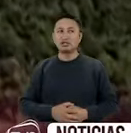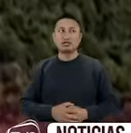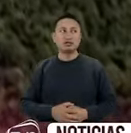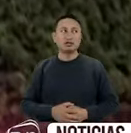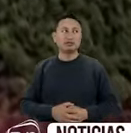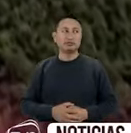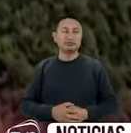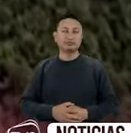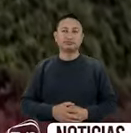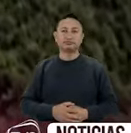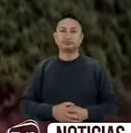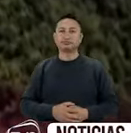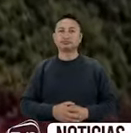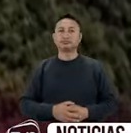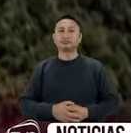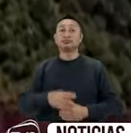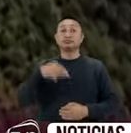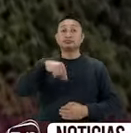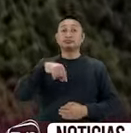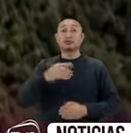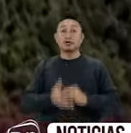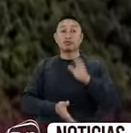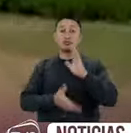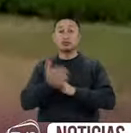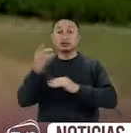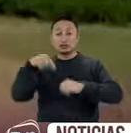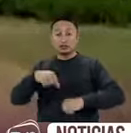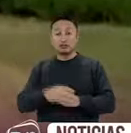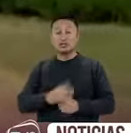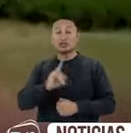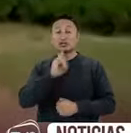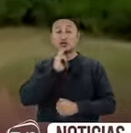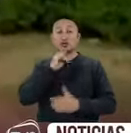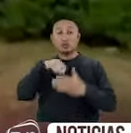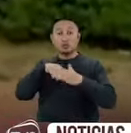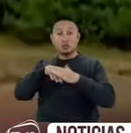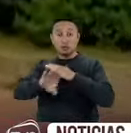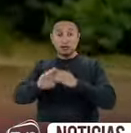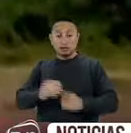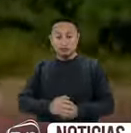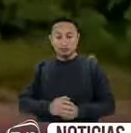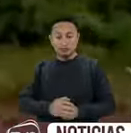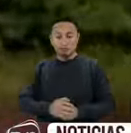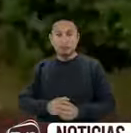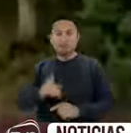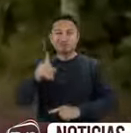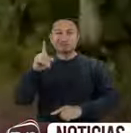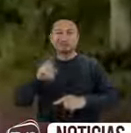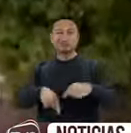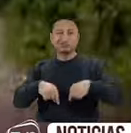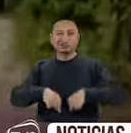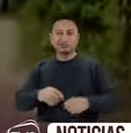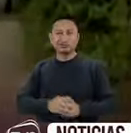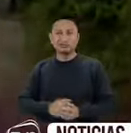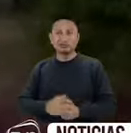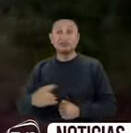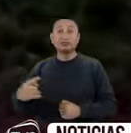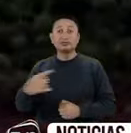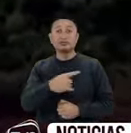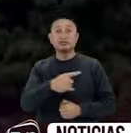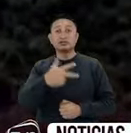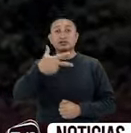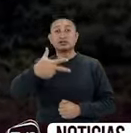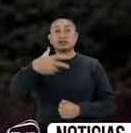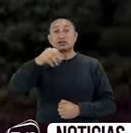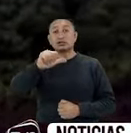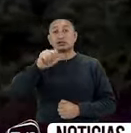Sucedió cuando iban a cruzar la frontera con Estados Unidos, pero no lograron salir del estado de Chiapas,